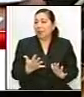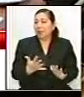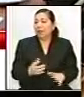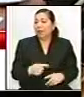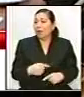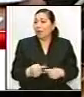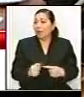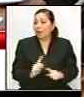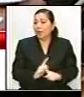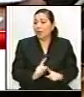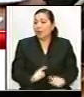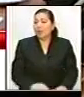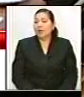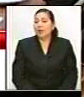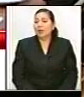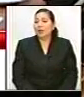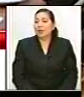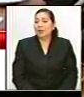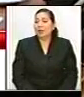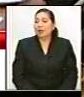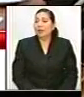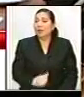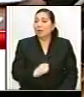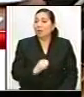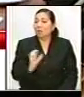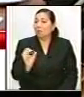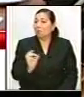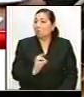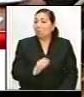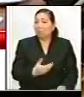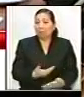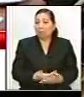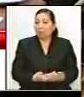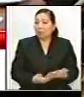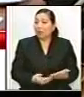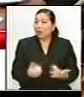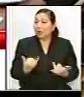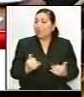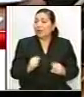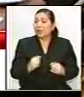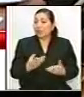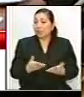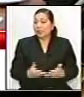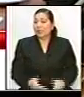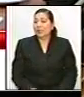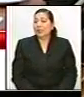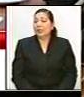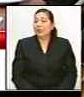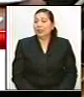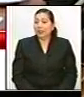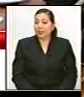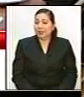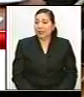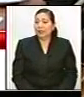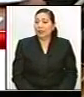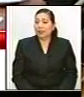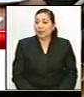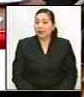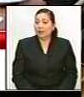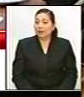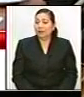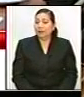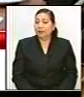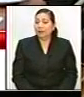no. Inclusive, al que habla, nunca le pasaron un oficio de invitación. Yo he ido, sí, a sus reuniones. Sí, he ido a sus reuniones. Les he